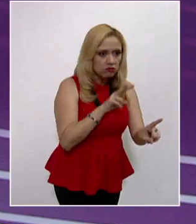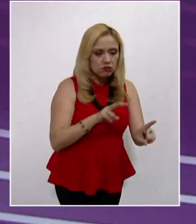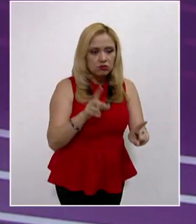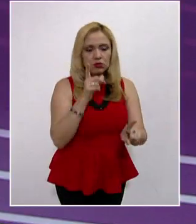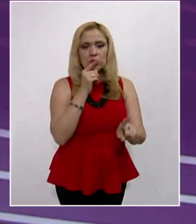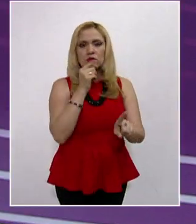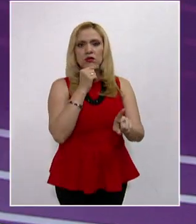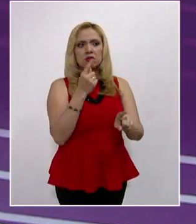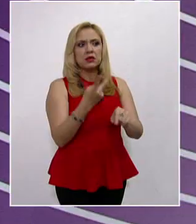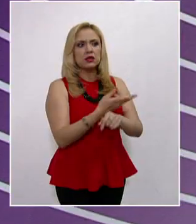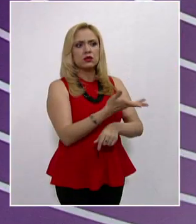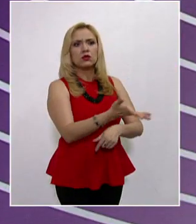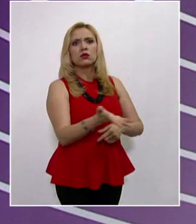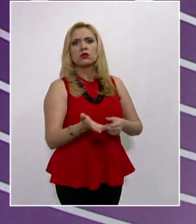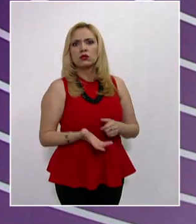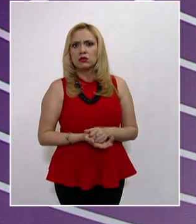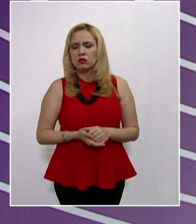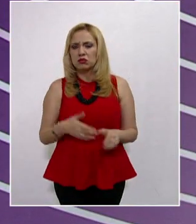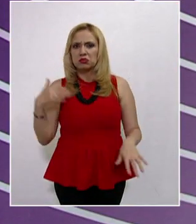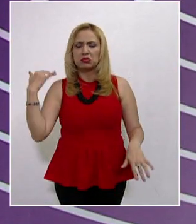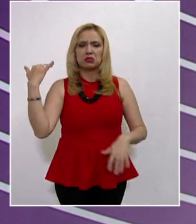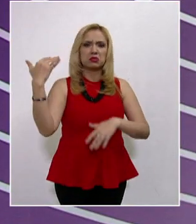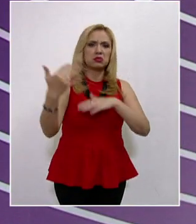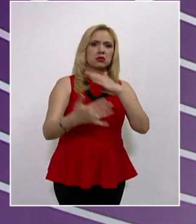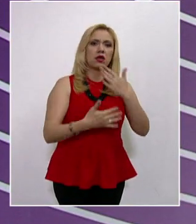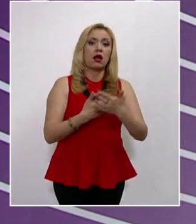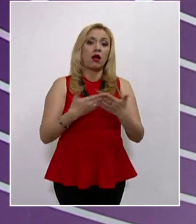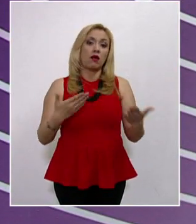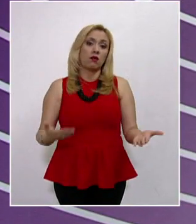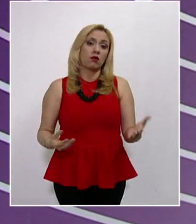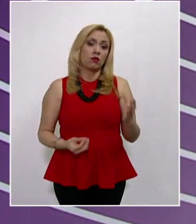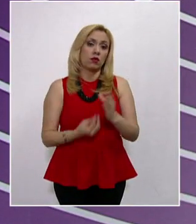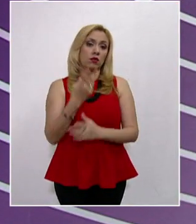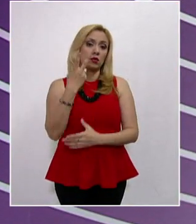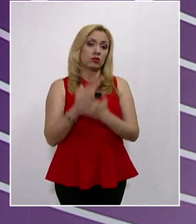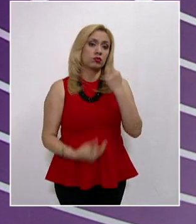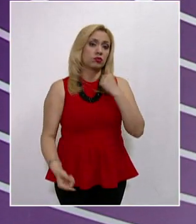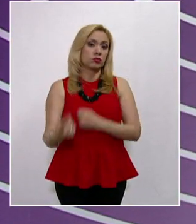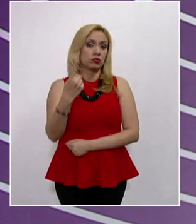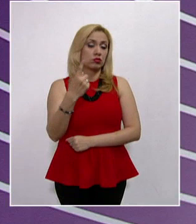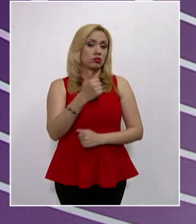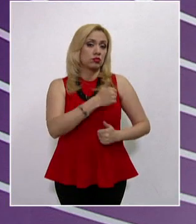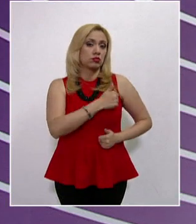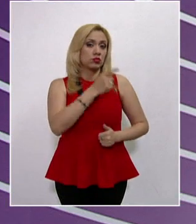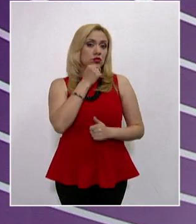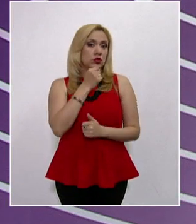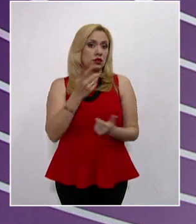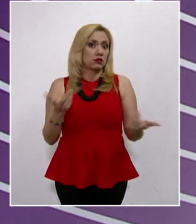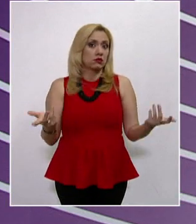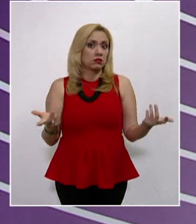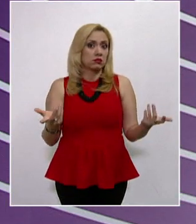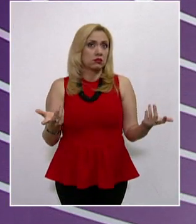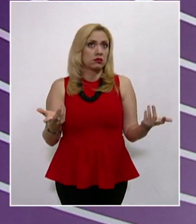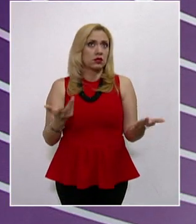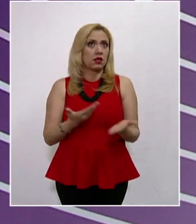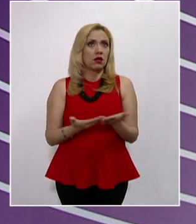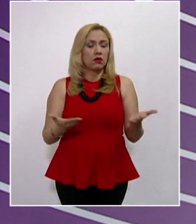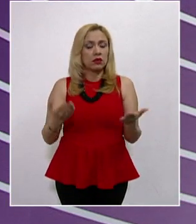Fuerzas de Seguridad Federal, que básicamente se convierte en la Guardia Nacional. Y tenemos que empezar a discutir también alrededor